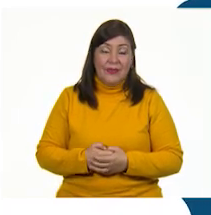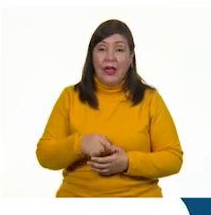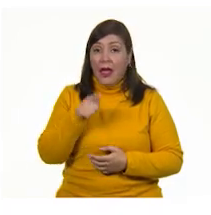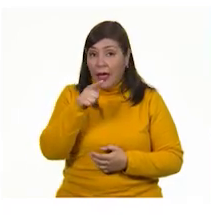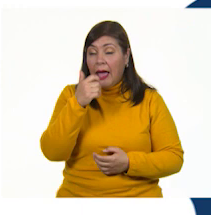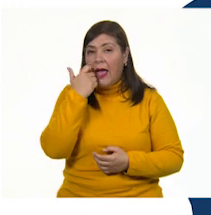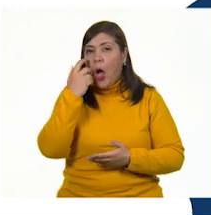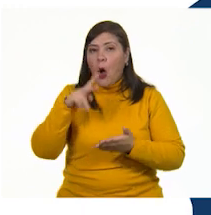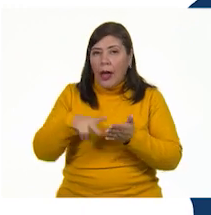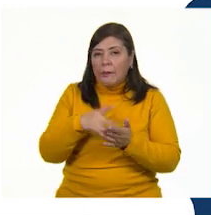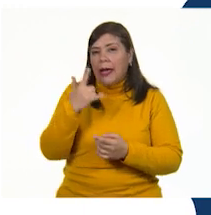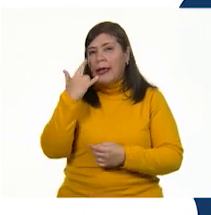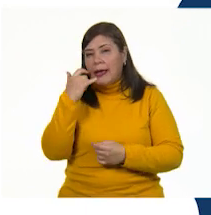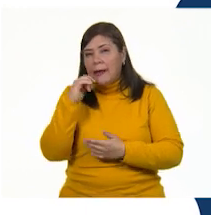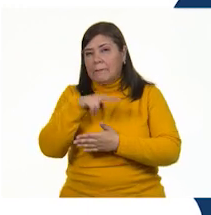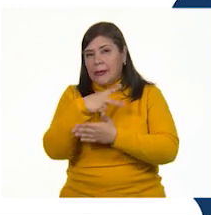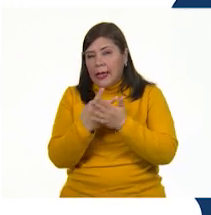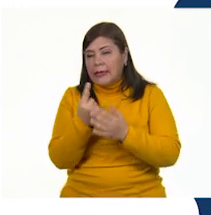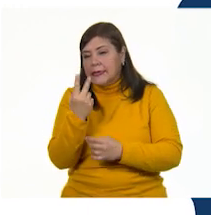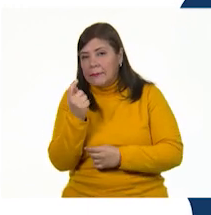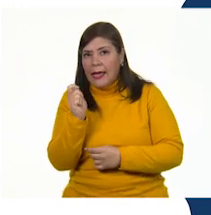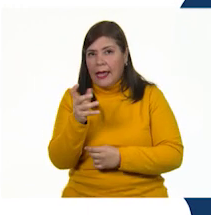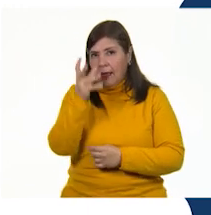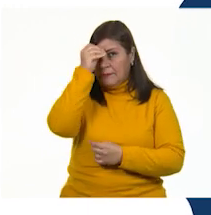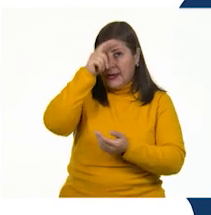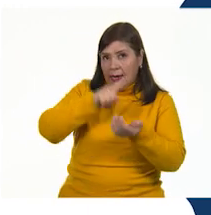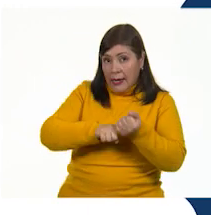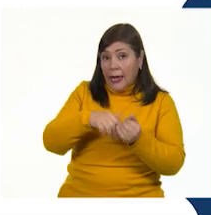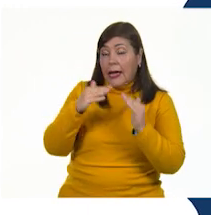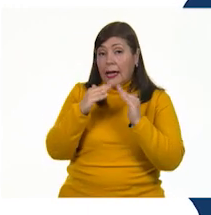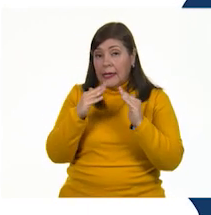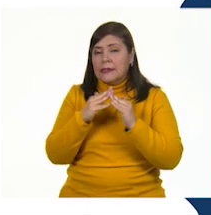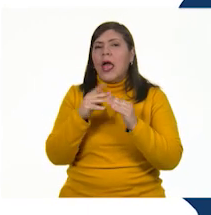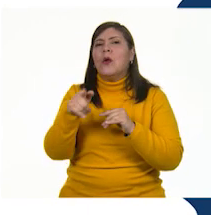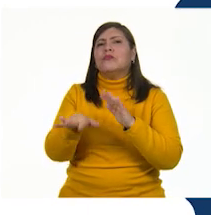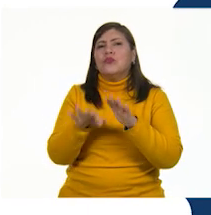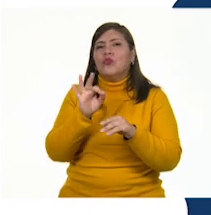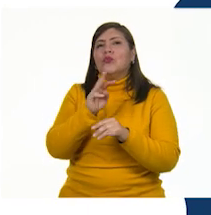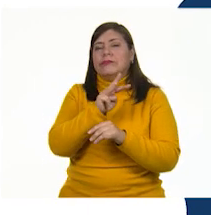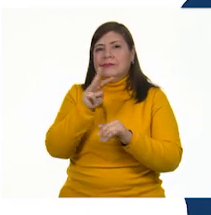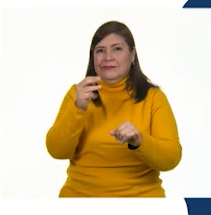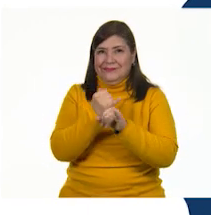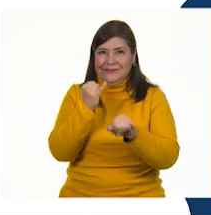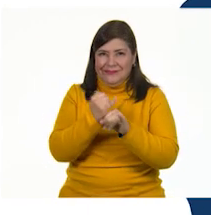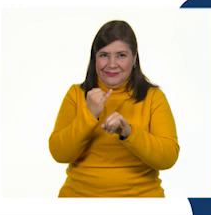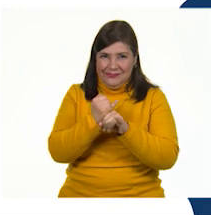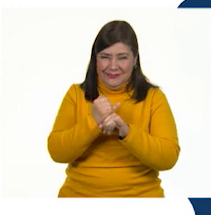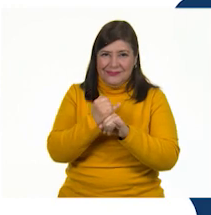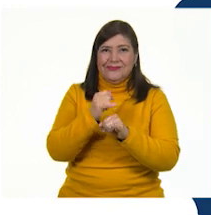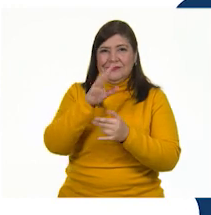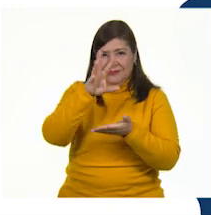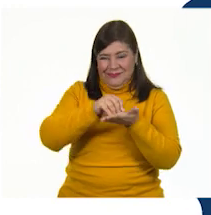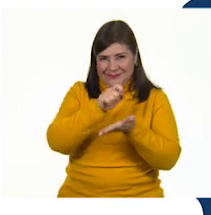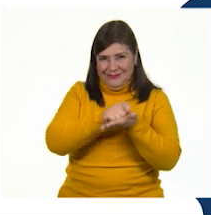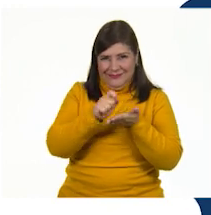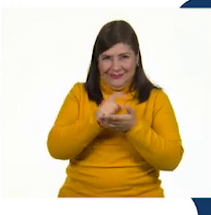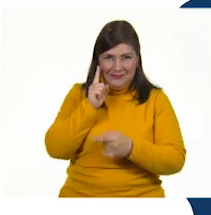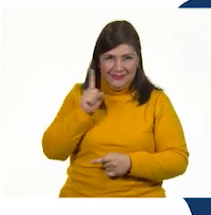Si quieres volver a ver los programas de Aprende en Casa, los puedes encontrar en la siguiente liga,